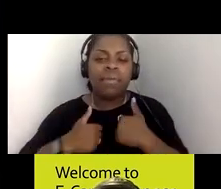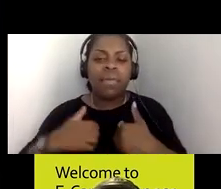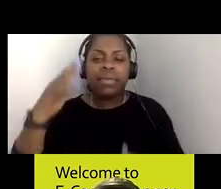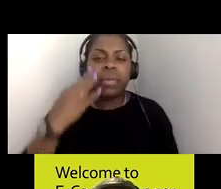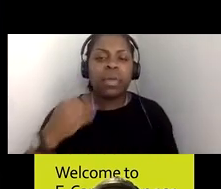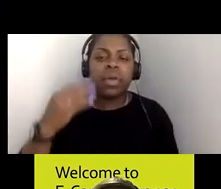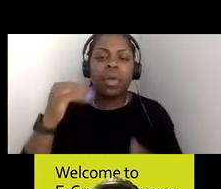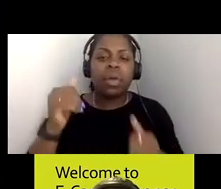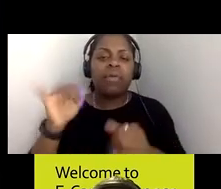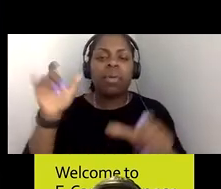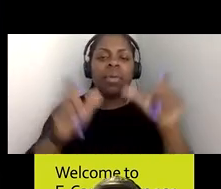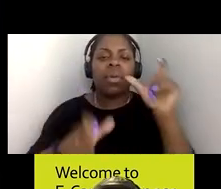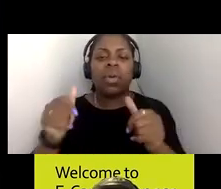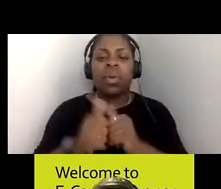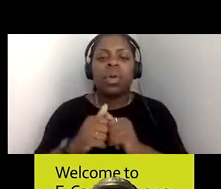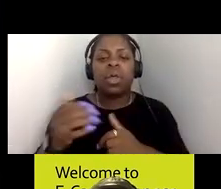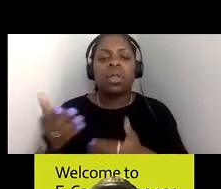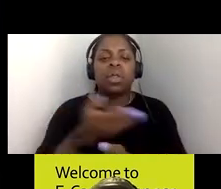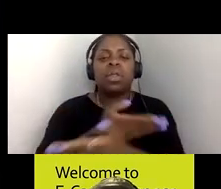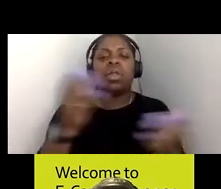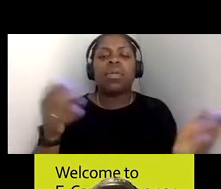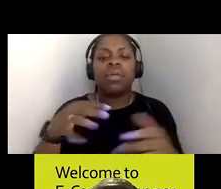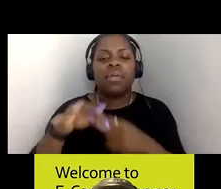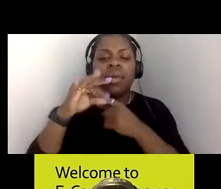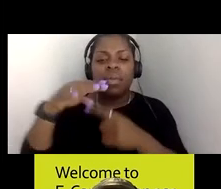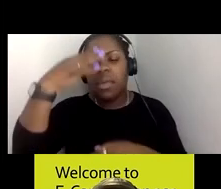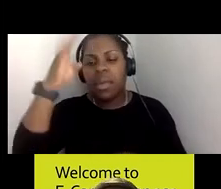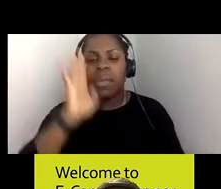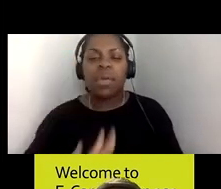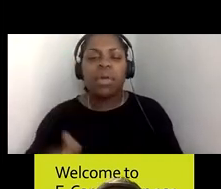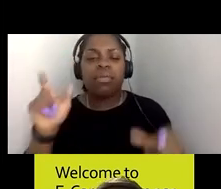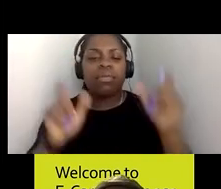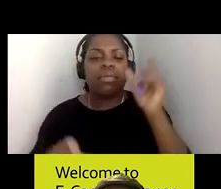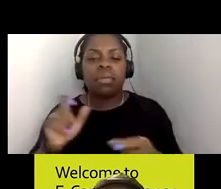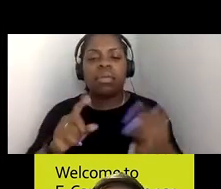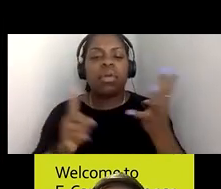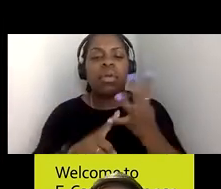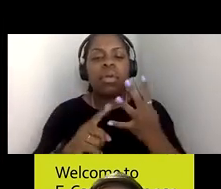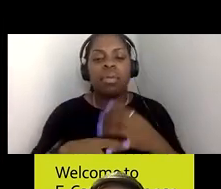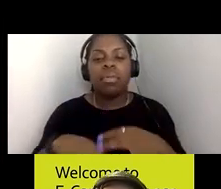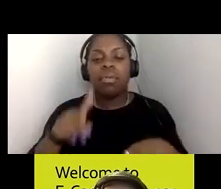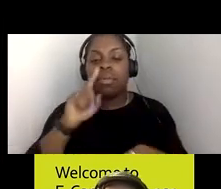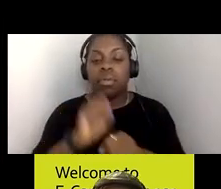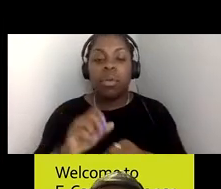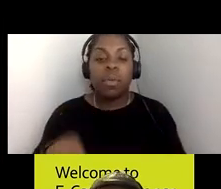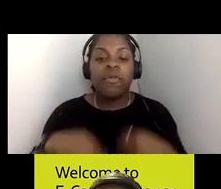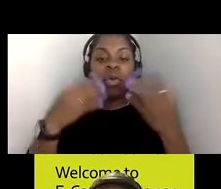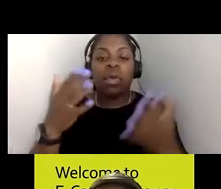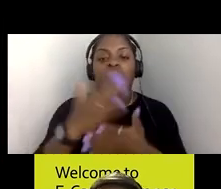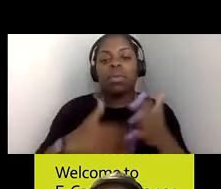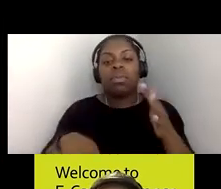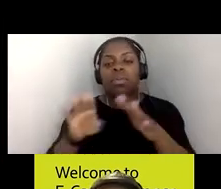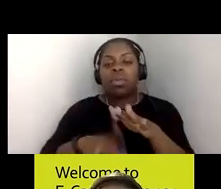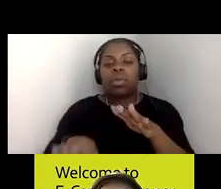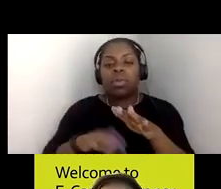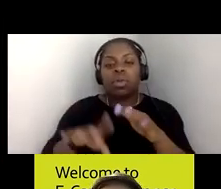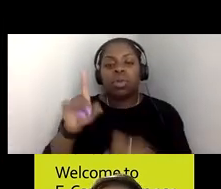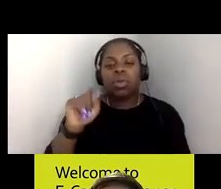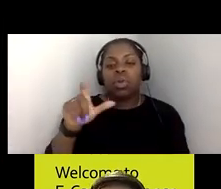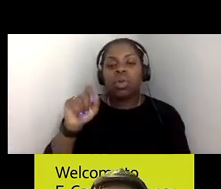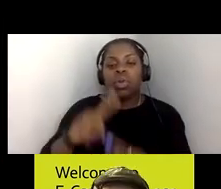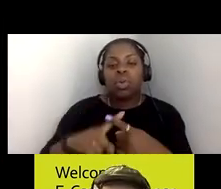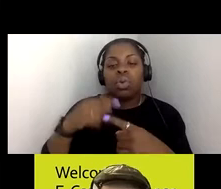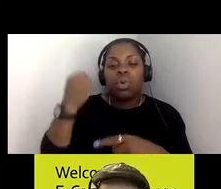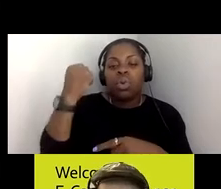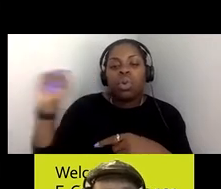a las experiencias de vida de la monitoreo, especialmente las personas negras y de color, y finalmente